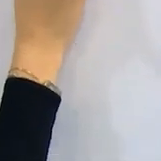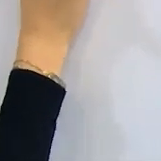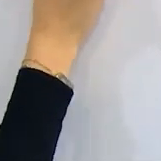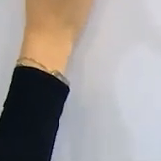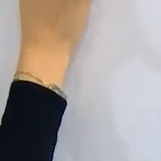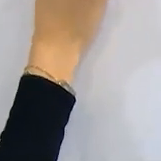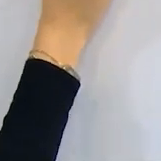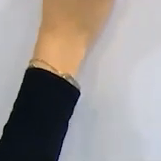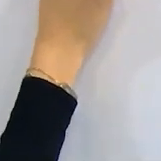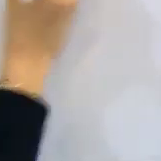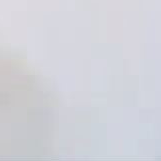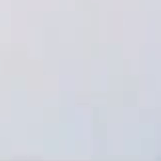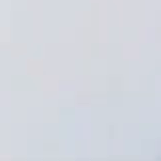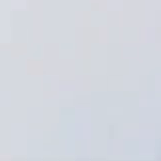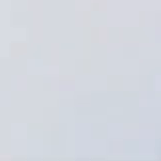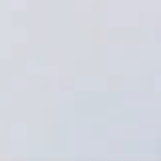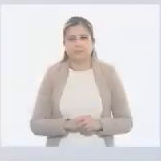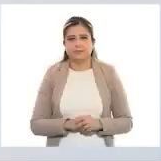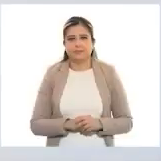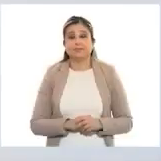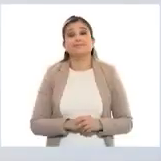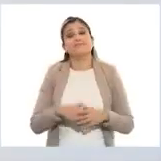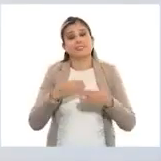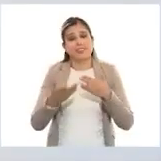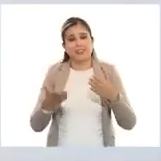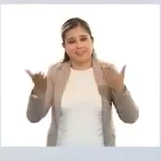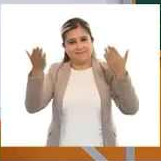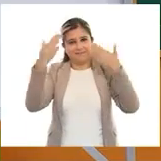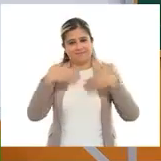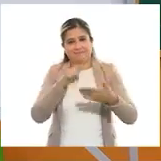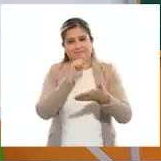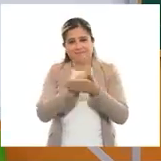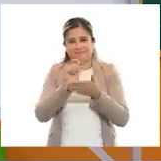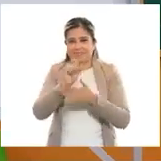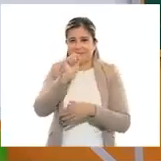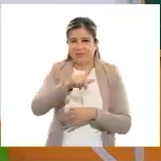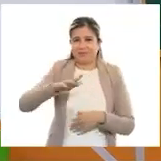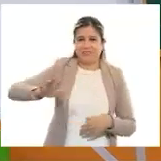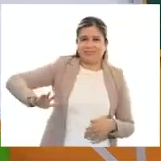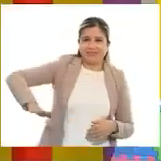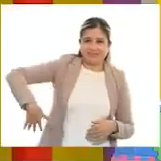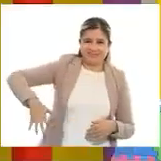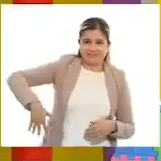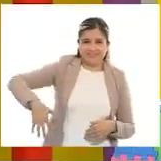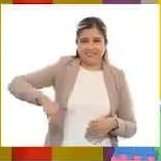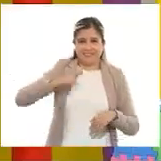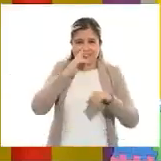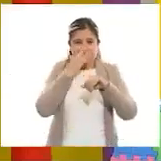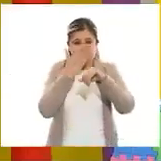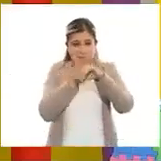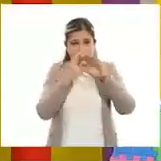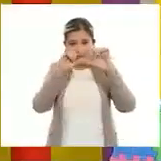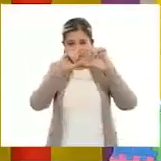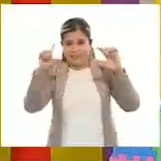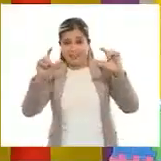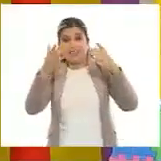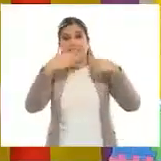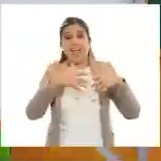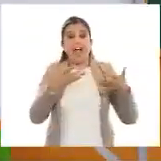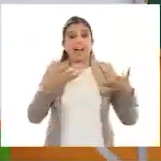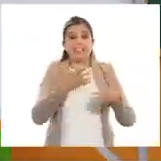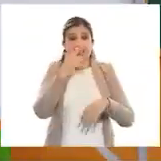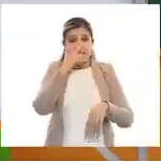Responsabilidades. Muy bien. Y vamos a anotar la que tú mencionaste. ¿Qué fue? Hacernos responsables